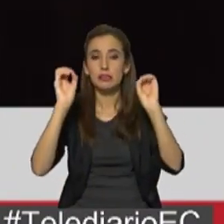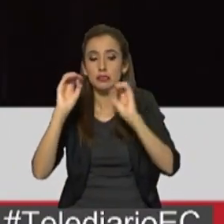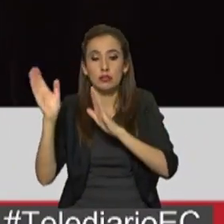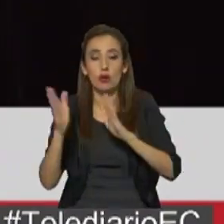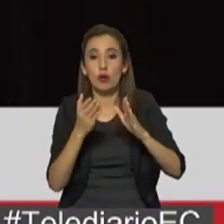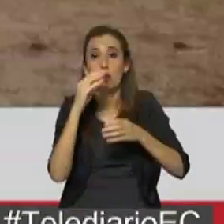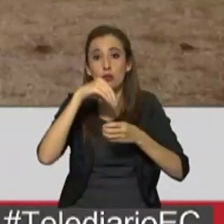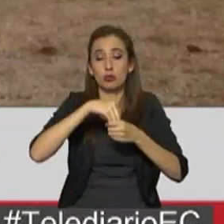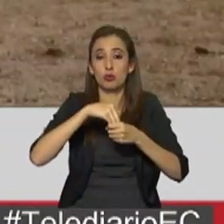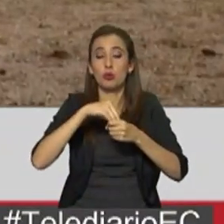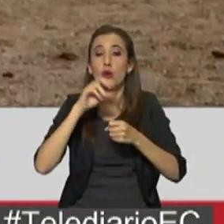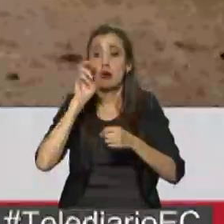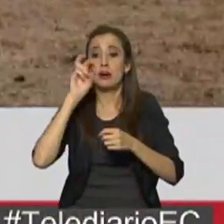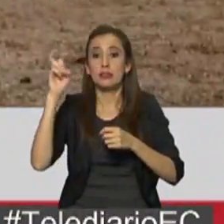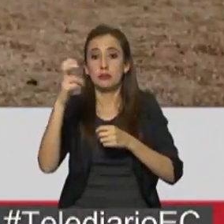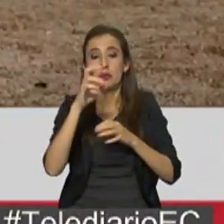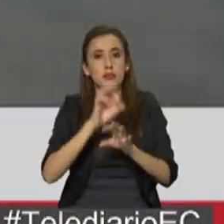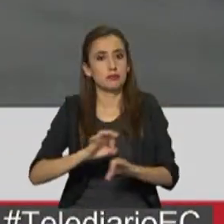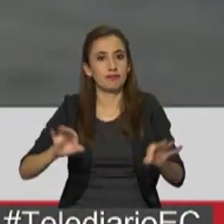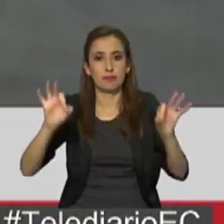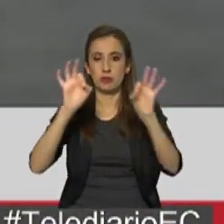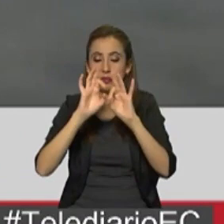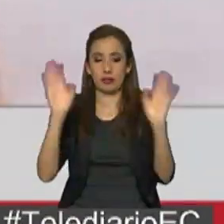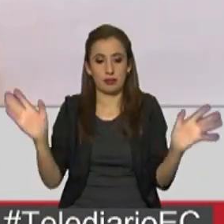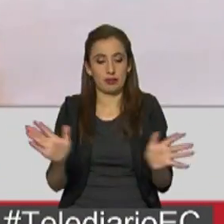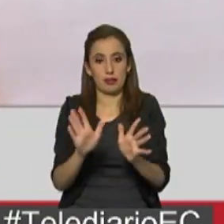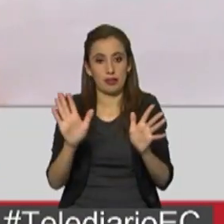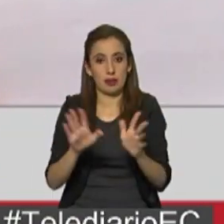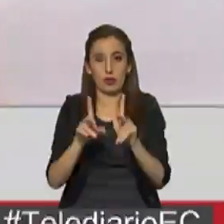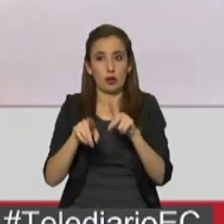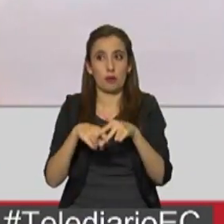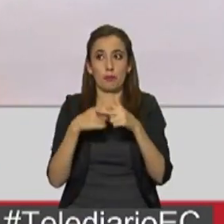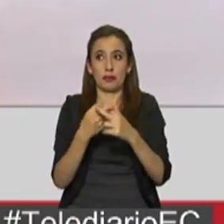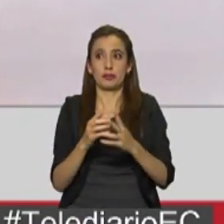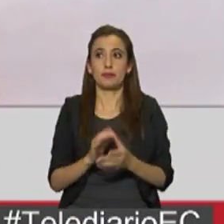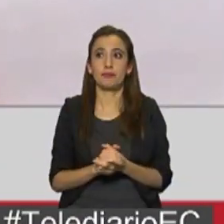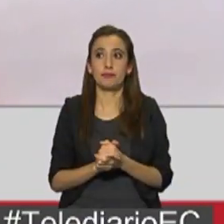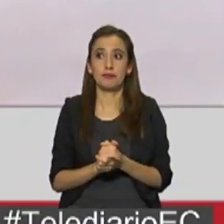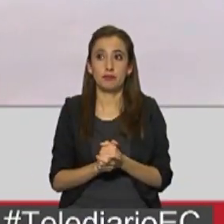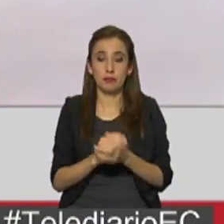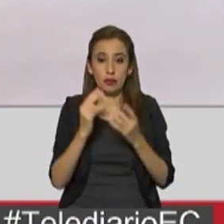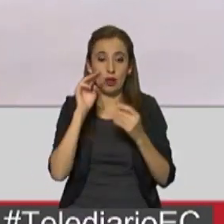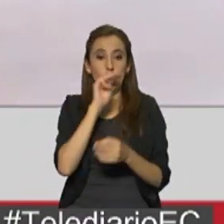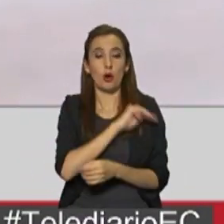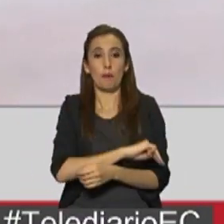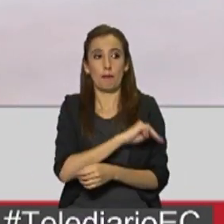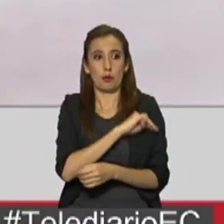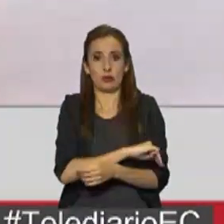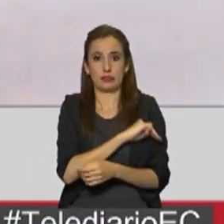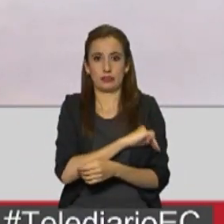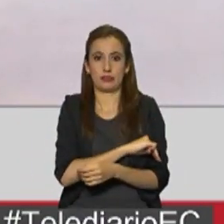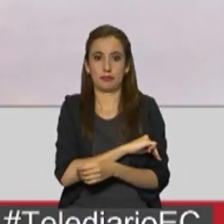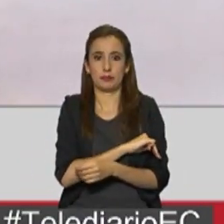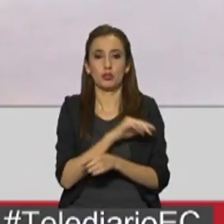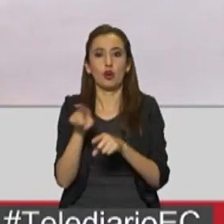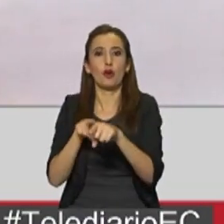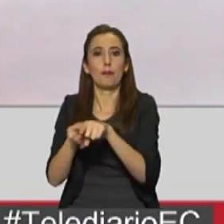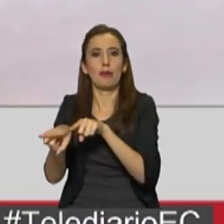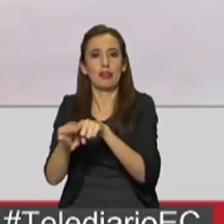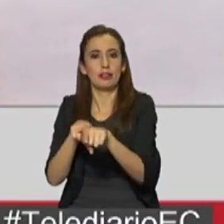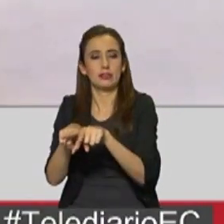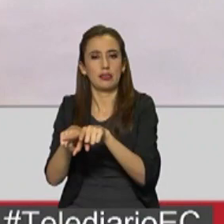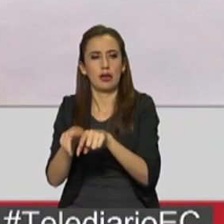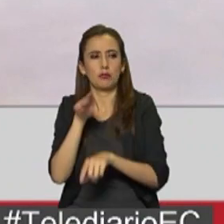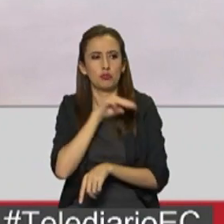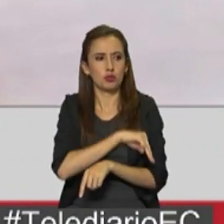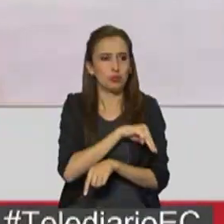interno aseguran será la clave para la reactivación dejar de vernos los municipios como competencia sino complementarnos